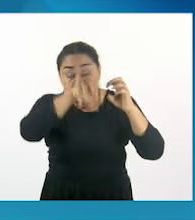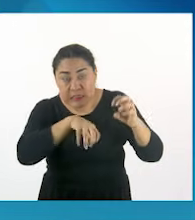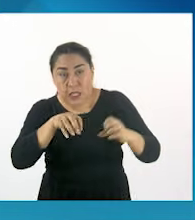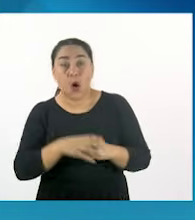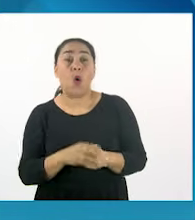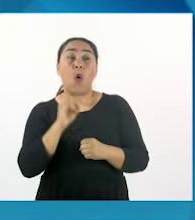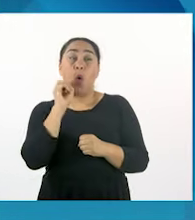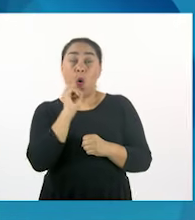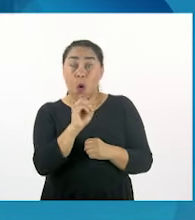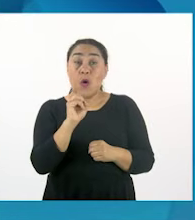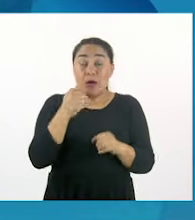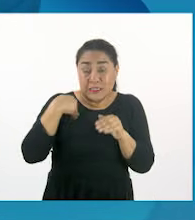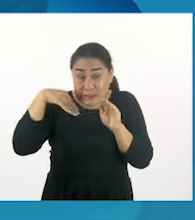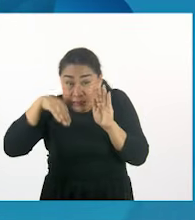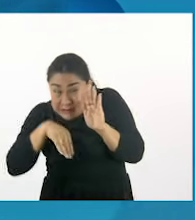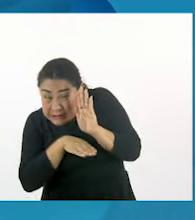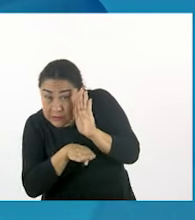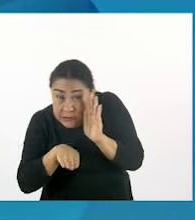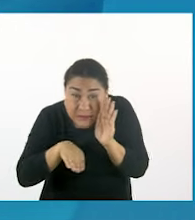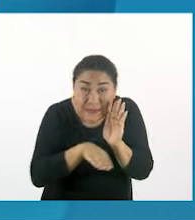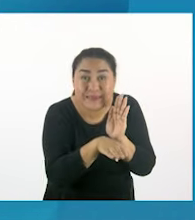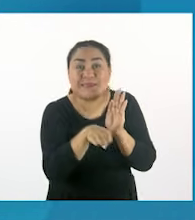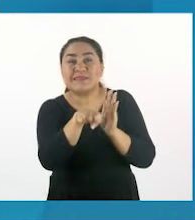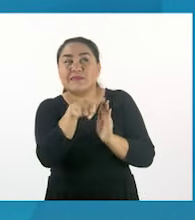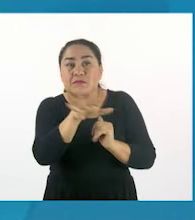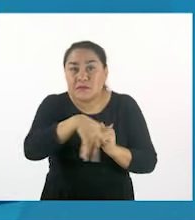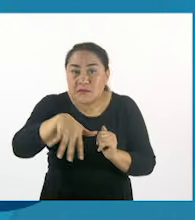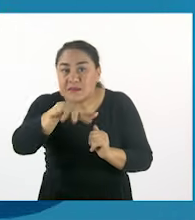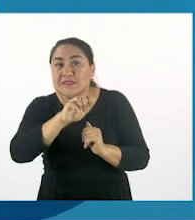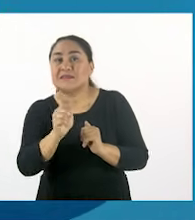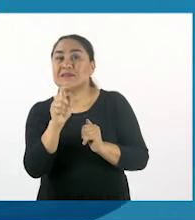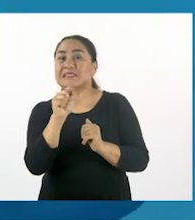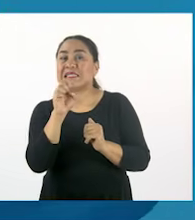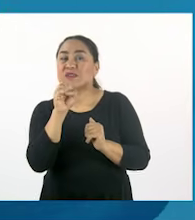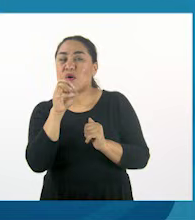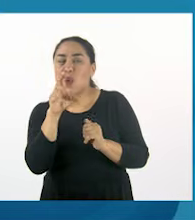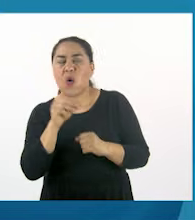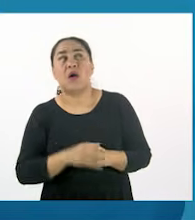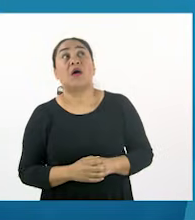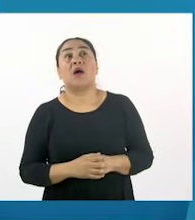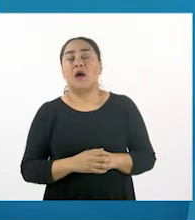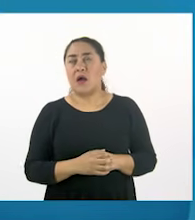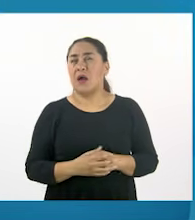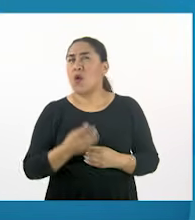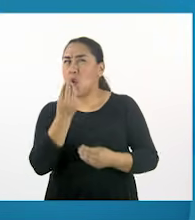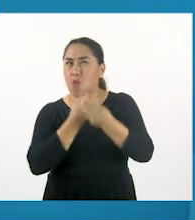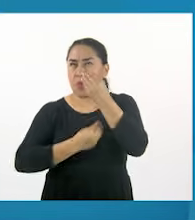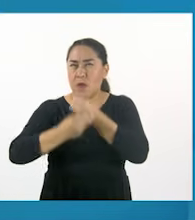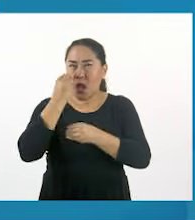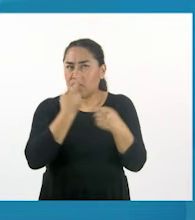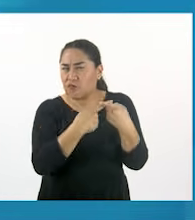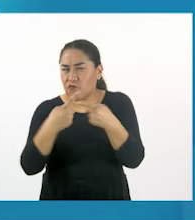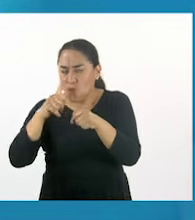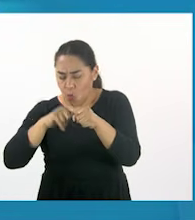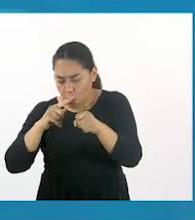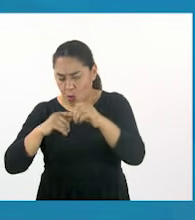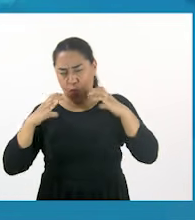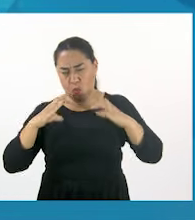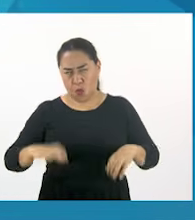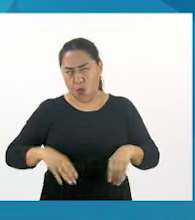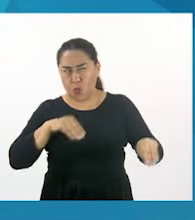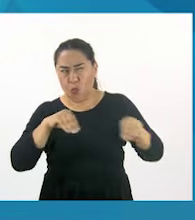cuando atraveso pasadizos en busca de tesoros perdidos. ¿Comer de colores y mover el esqueleto? ¡Eso es